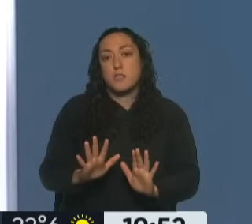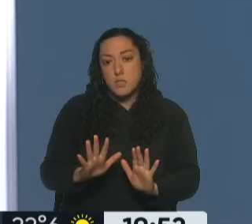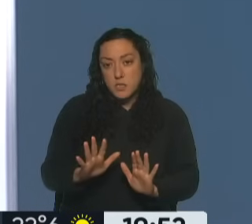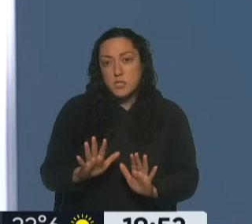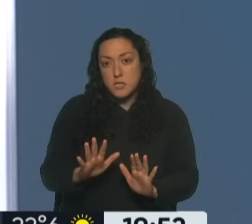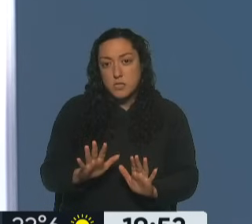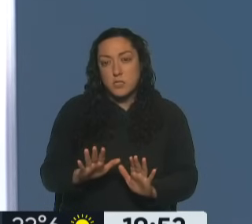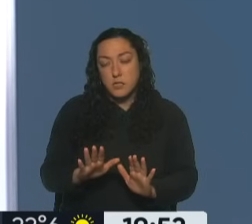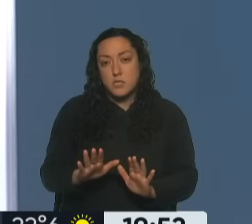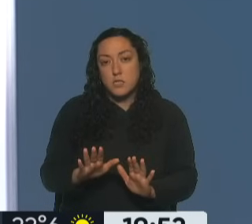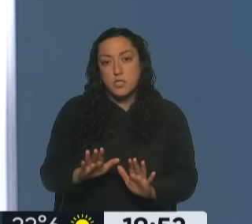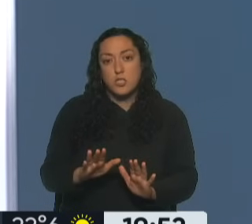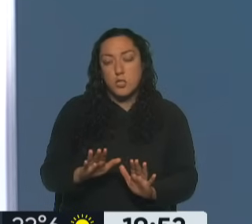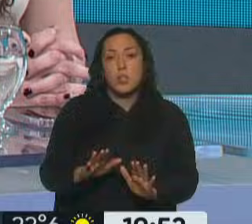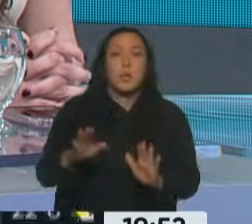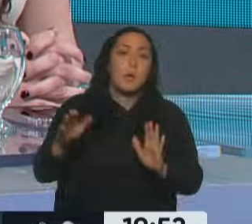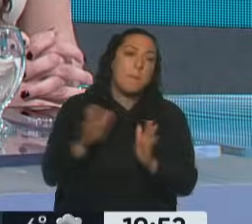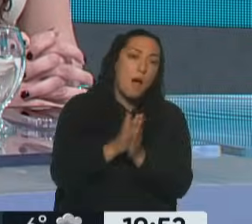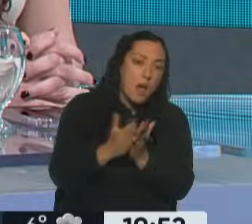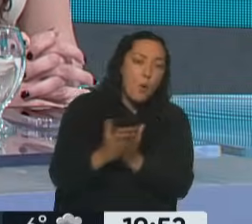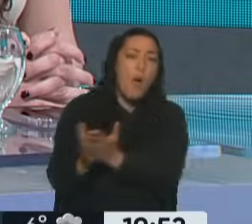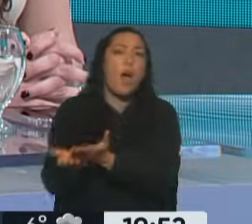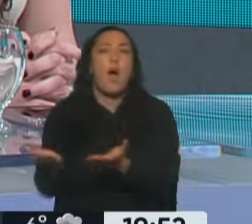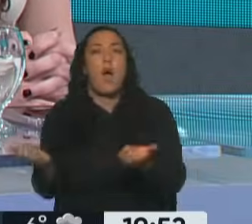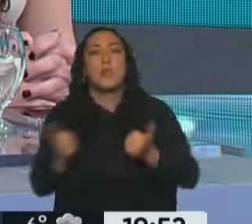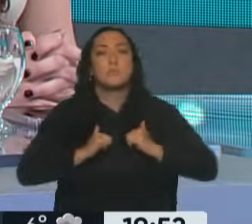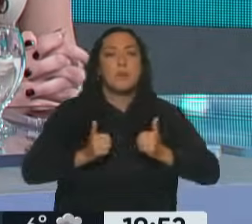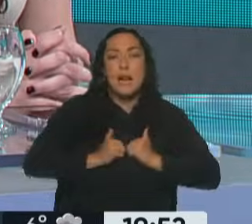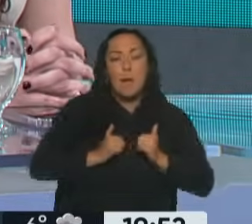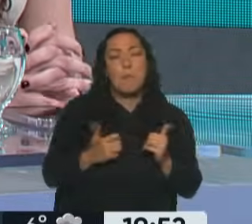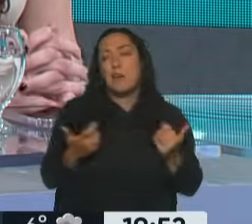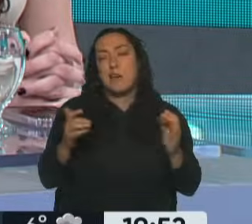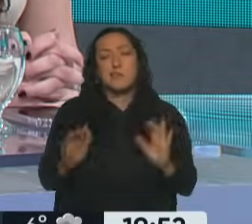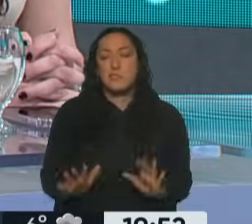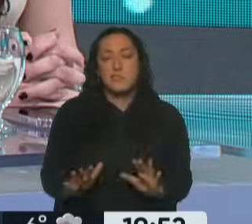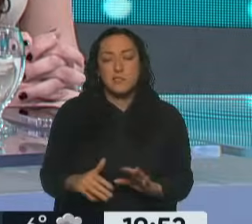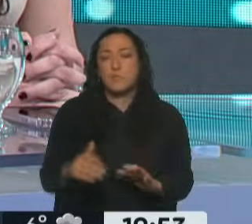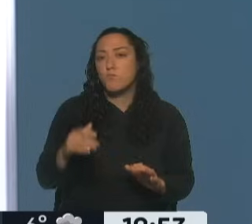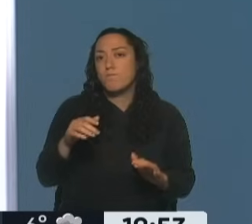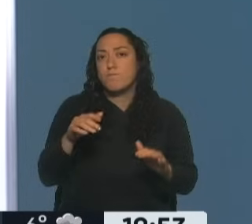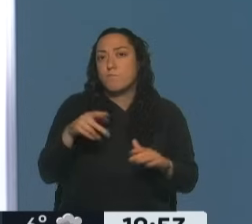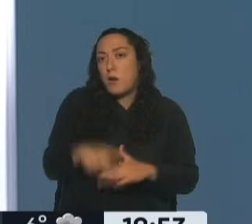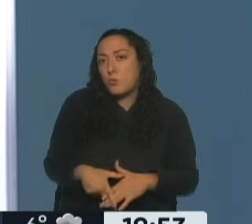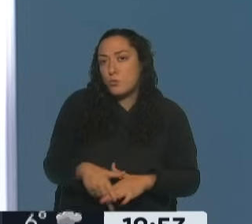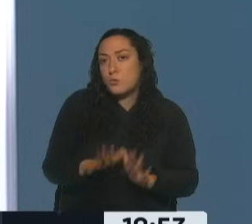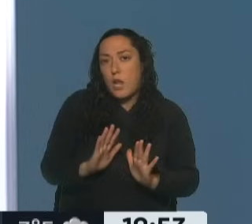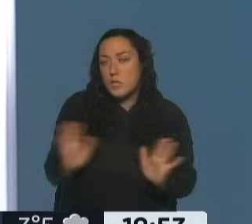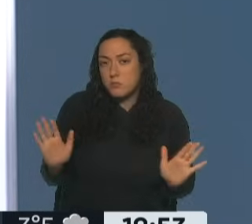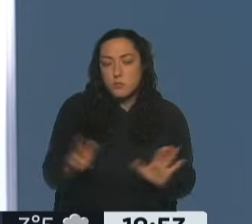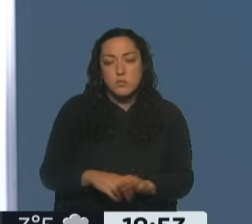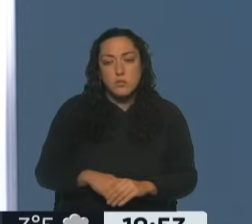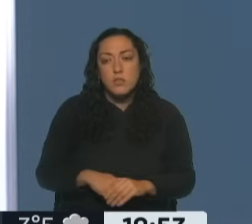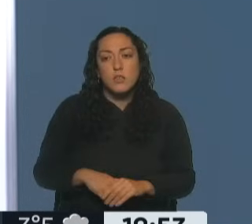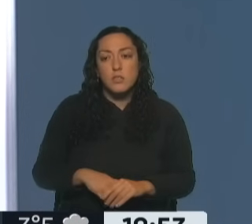todos los manuales, todo lo que cabe esperar, y bueno, entra en suspenso, ¿no? Digamos, me parece. Vos ahí te referías